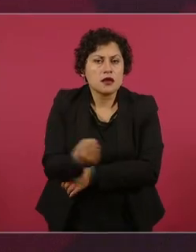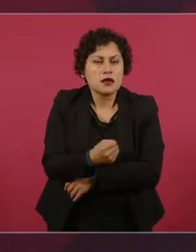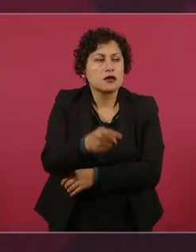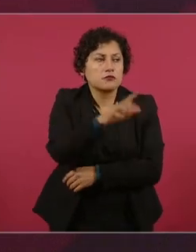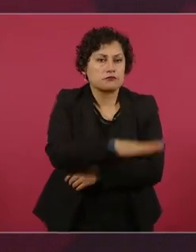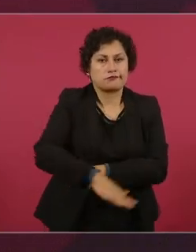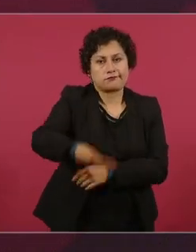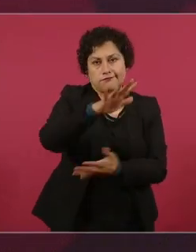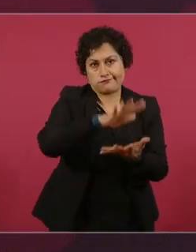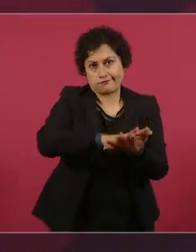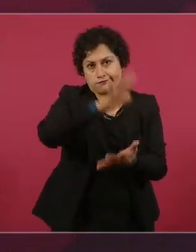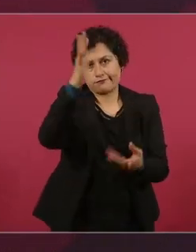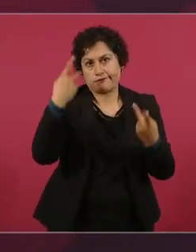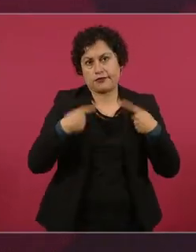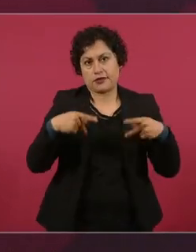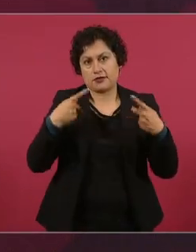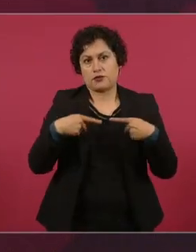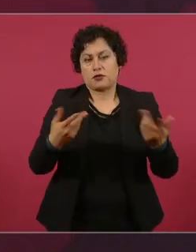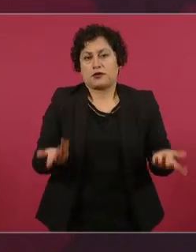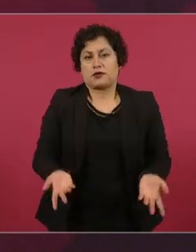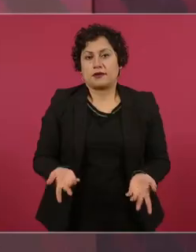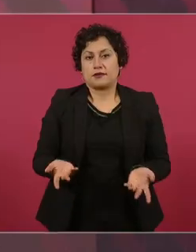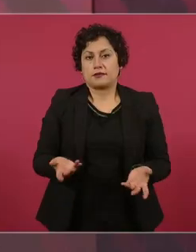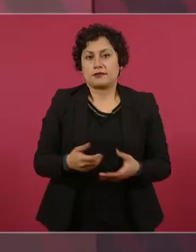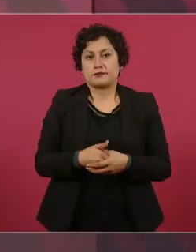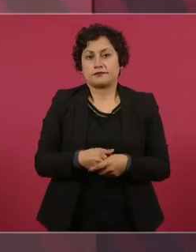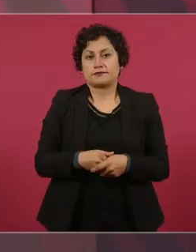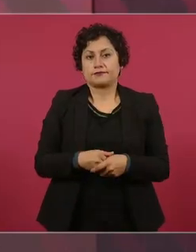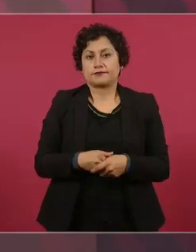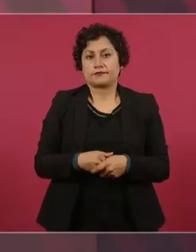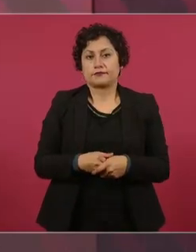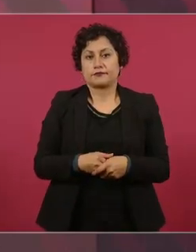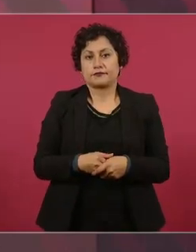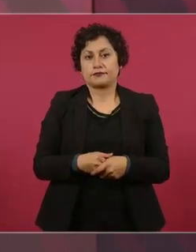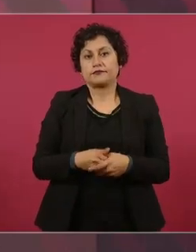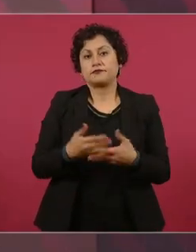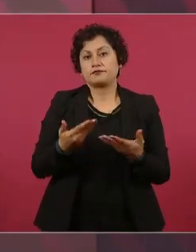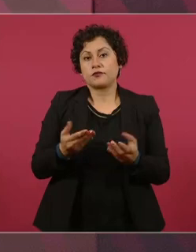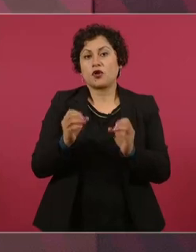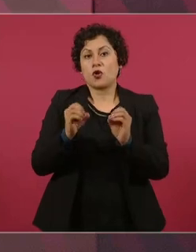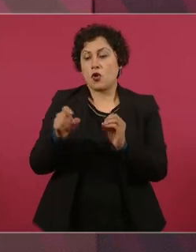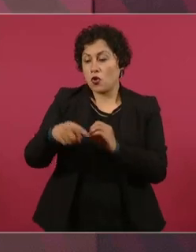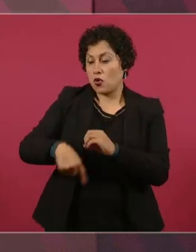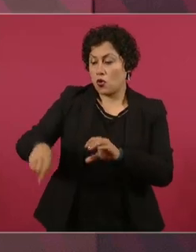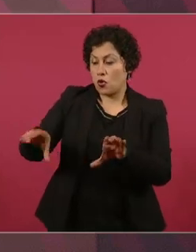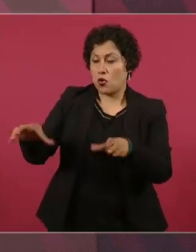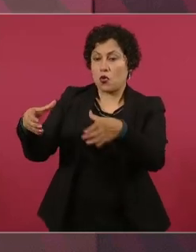sustituir en ausencia al presidente.